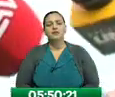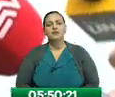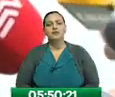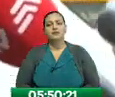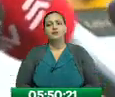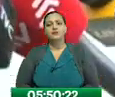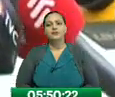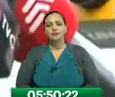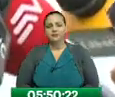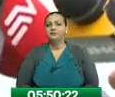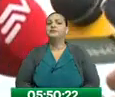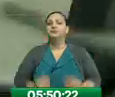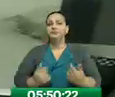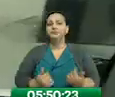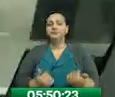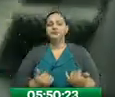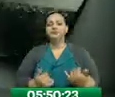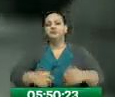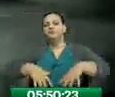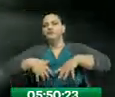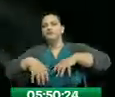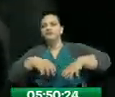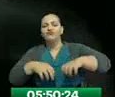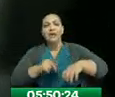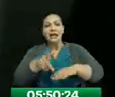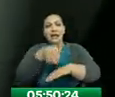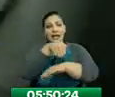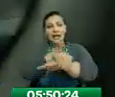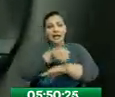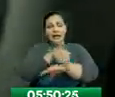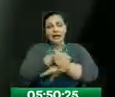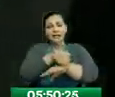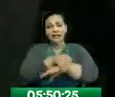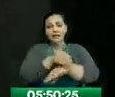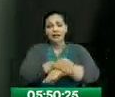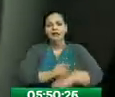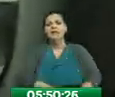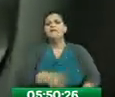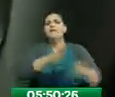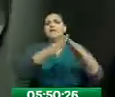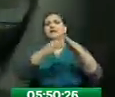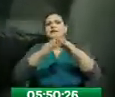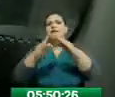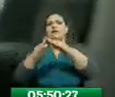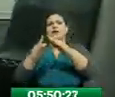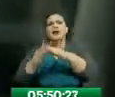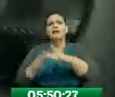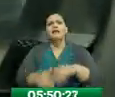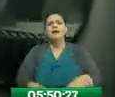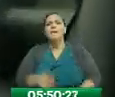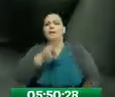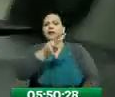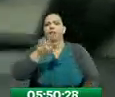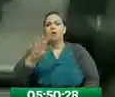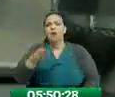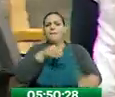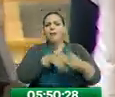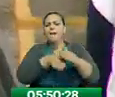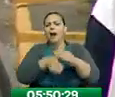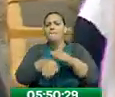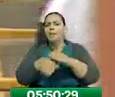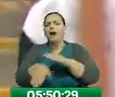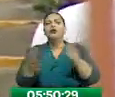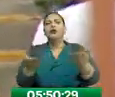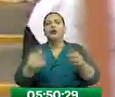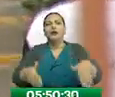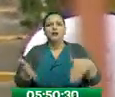es? Es insumos médicos en general. Ya en la tarde se efectuaron 24 allanamientos en Guayaquil, tanto en domicilios como